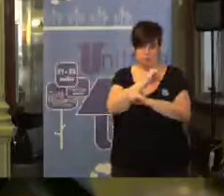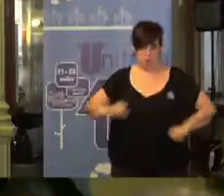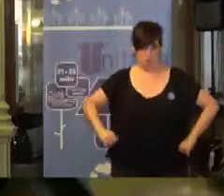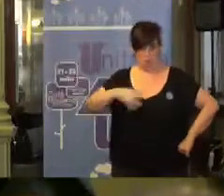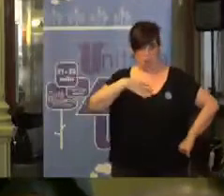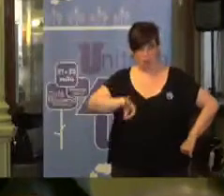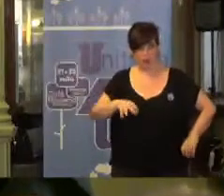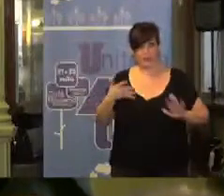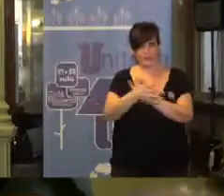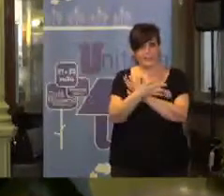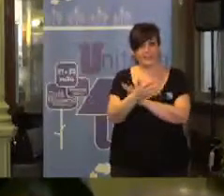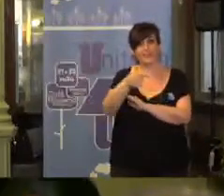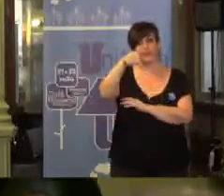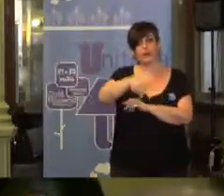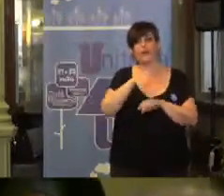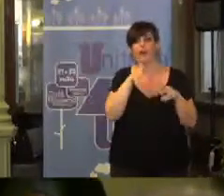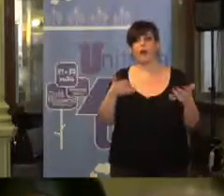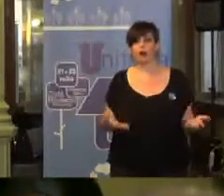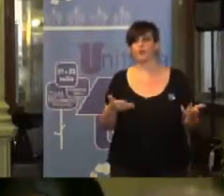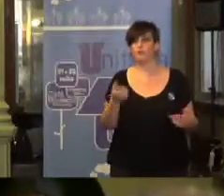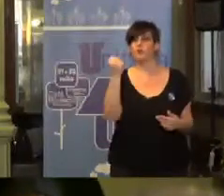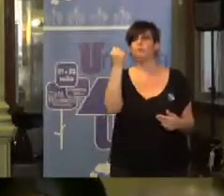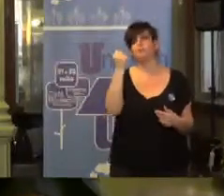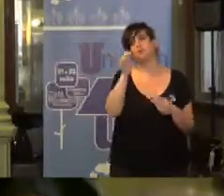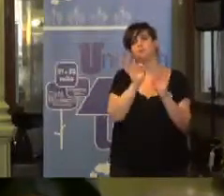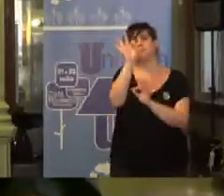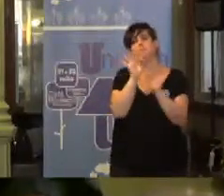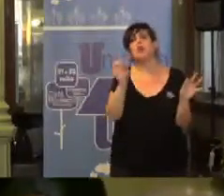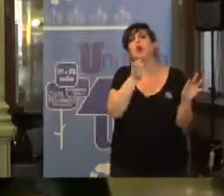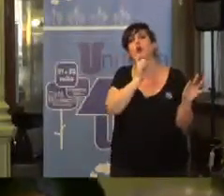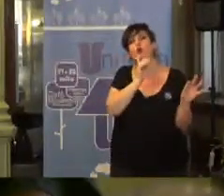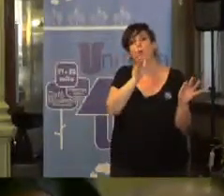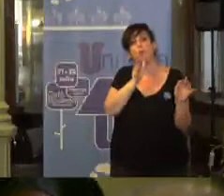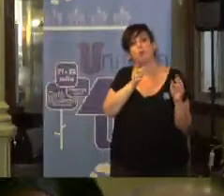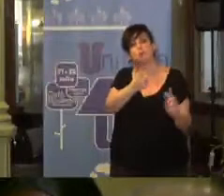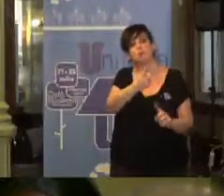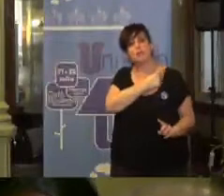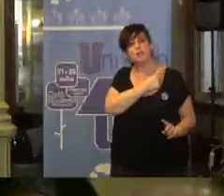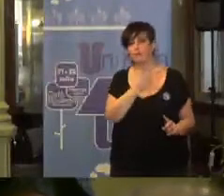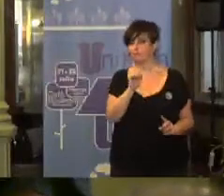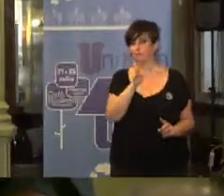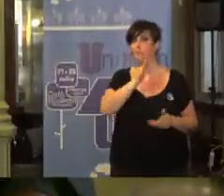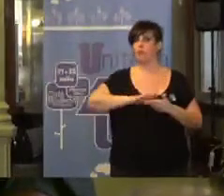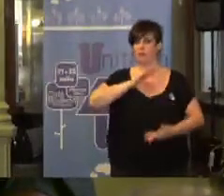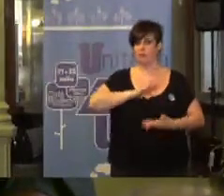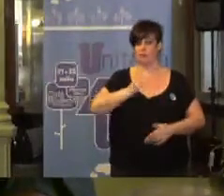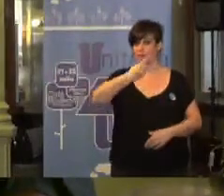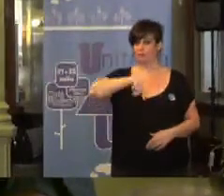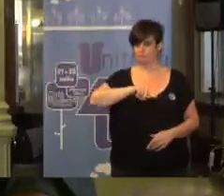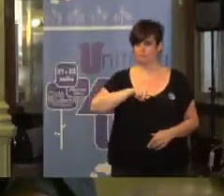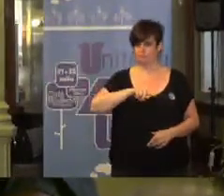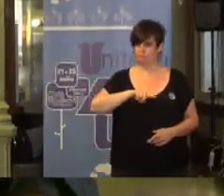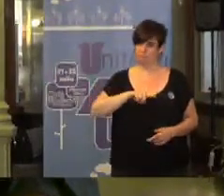non se mide en termos militares, sino en capacidade de influencia, nos temos unha baza importantísima que